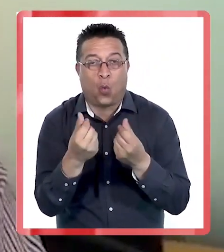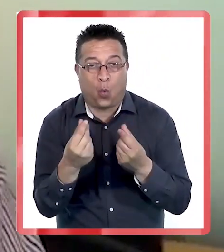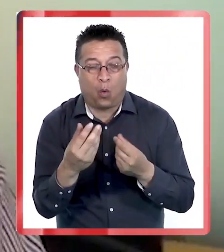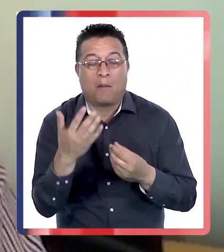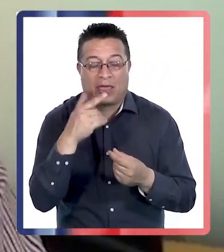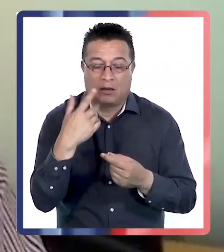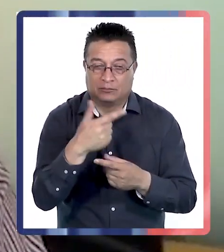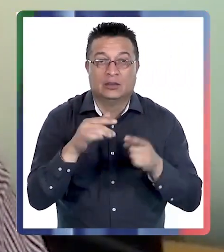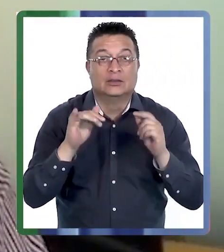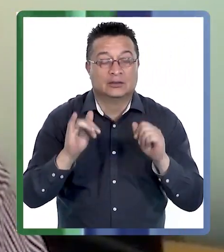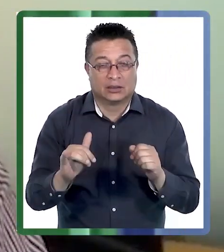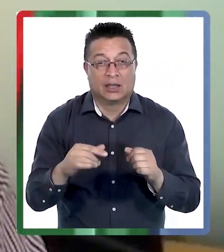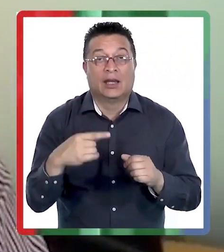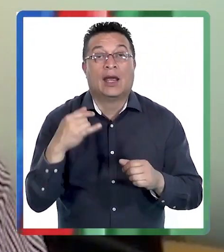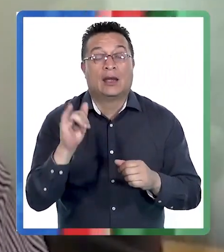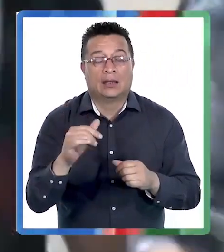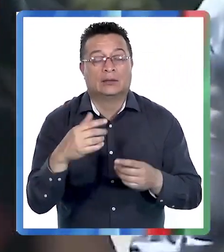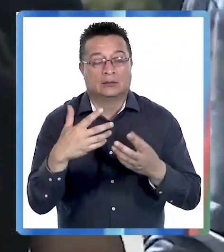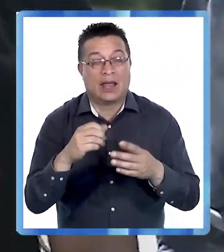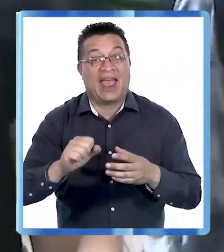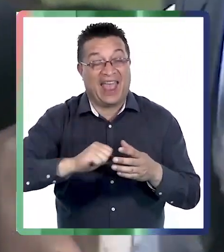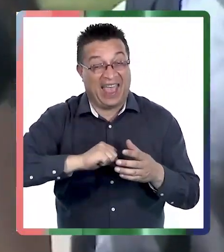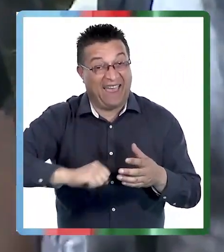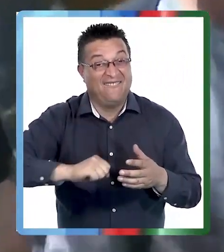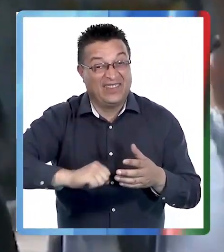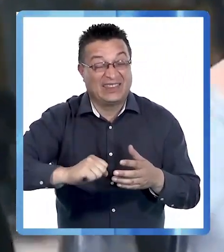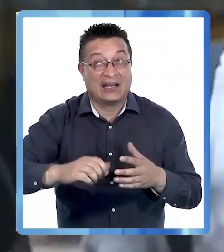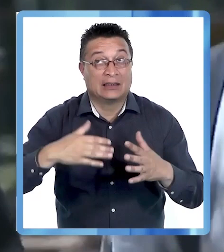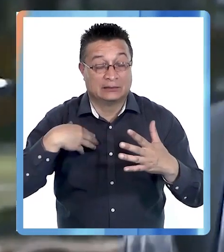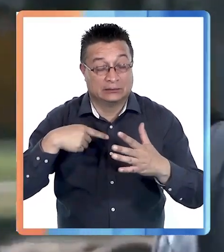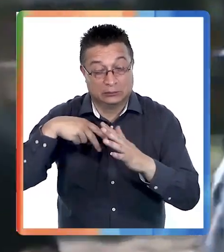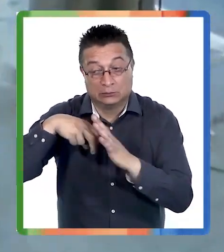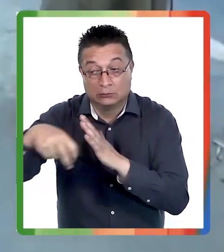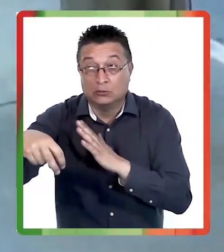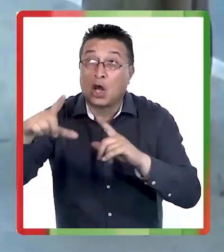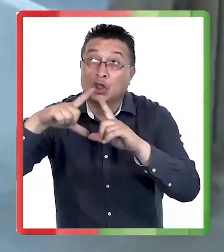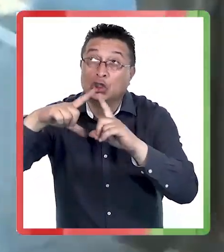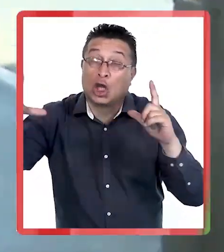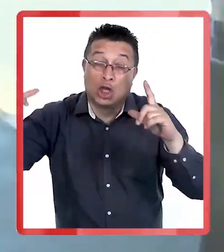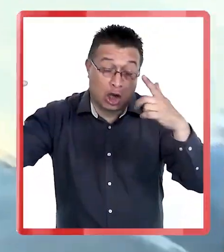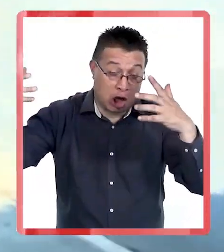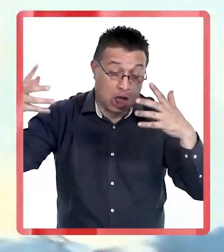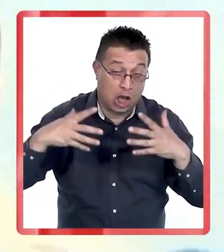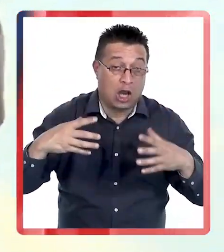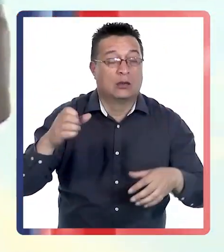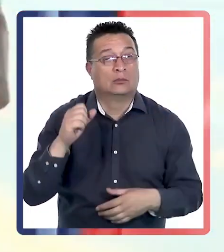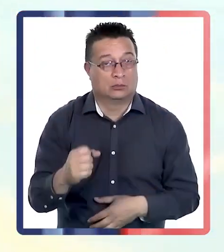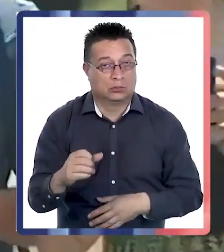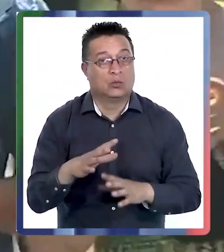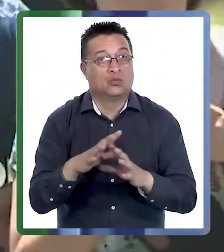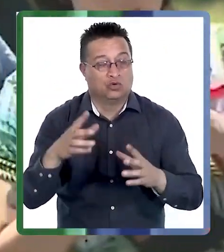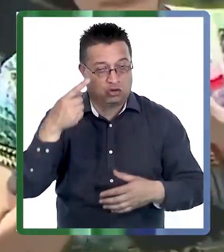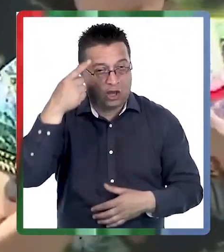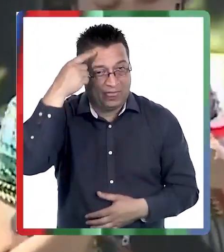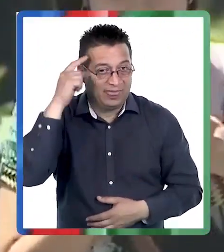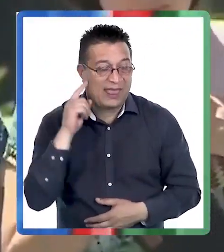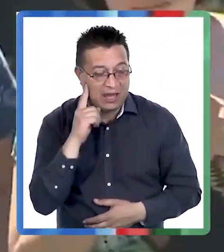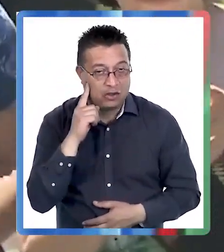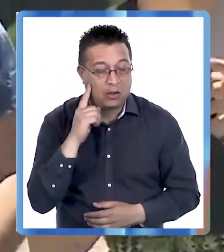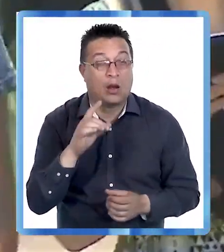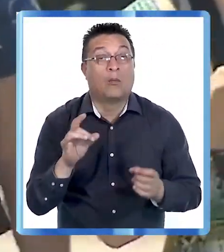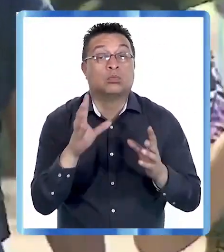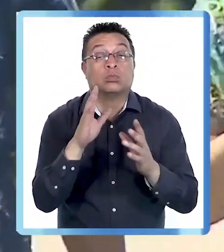hidratadas, pero fundamentalmente elementos preventivos. Evitar exposiciones solares que pueden ser súper